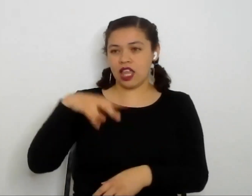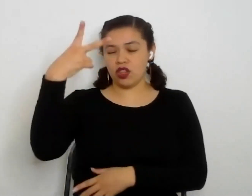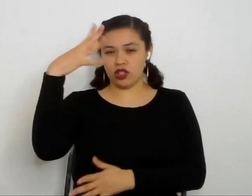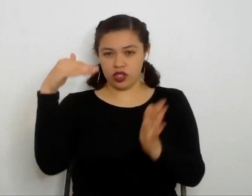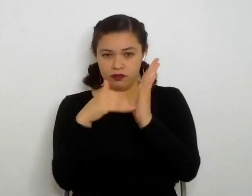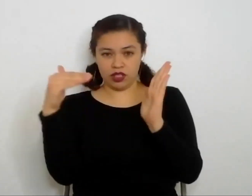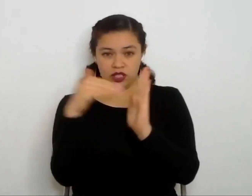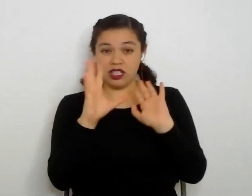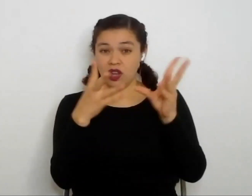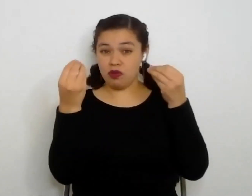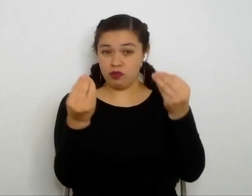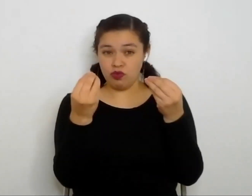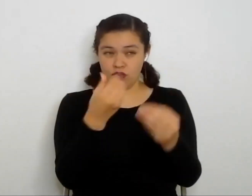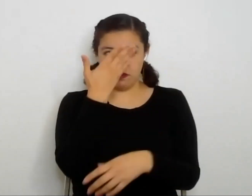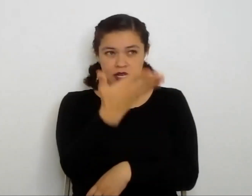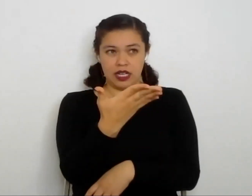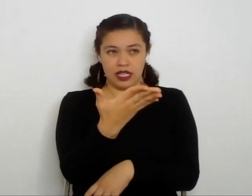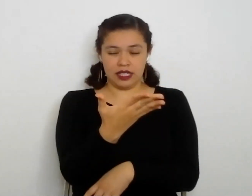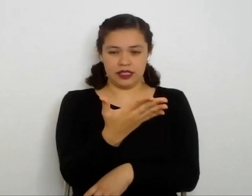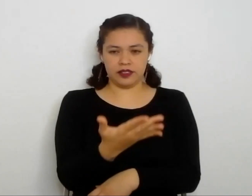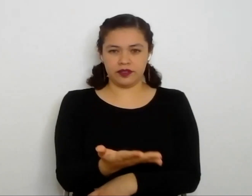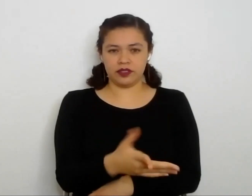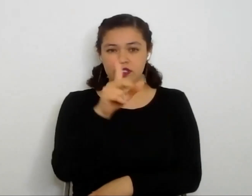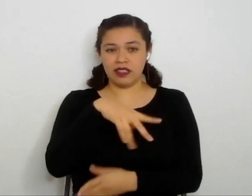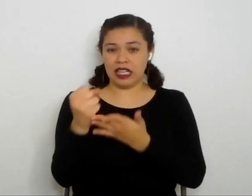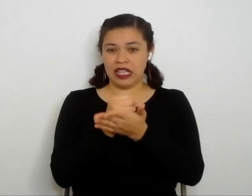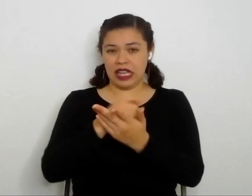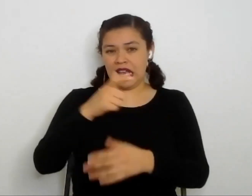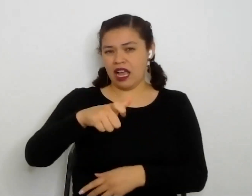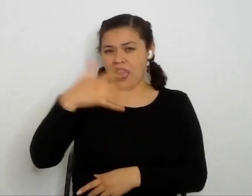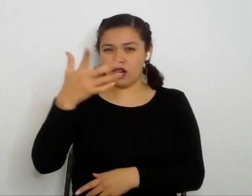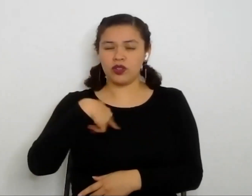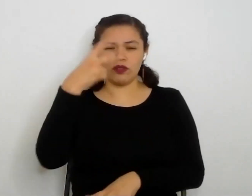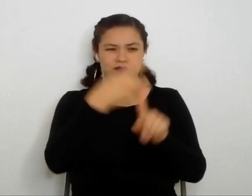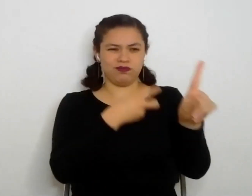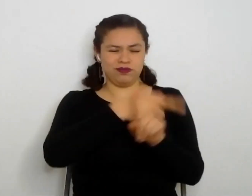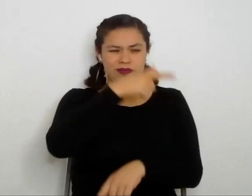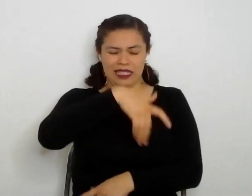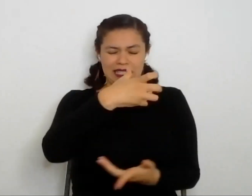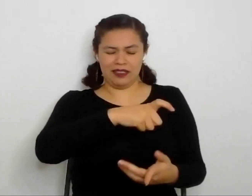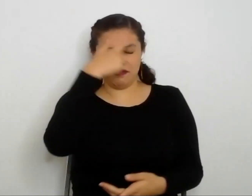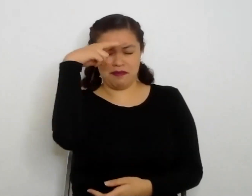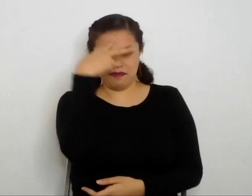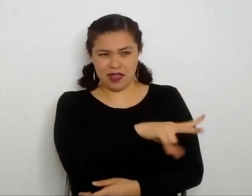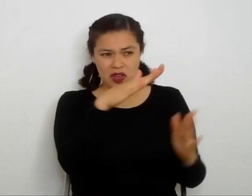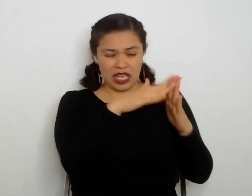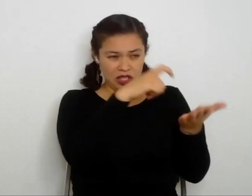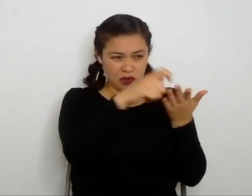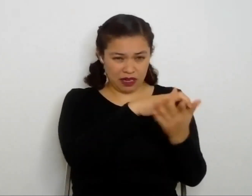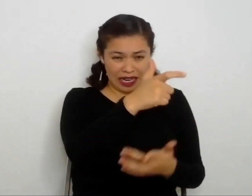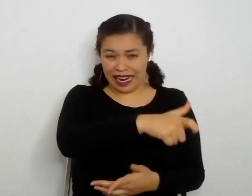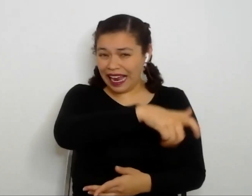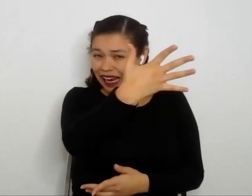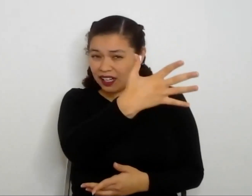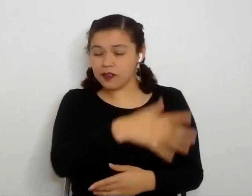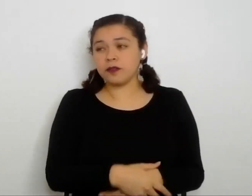mucho. Ahora, está bien caro el crédito. Yo siempre critico que en México el crédito es carísimo de inmobiliario.